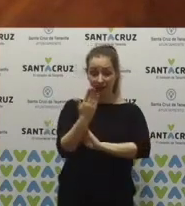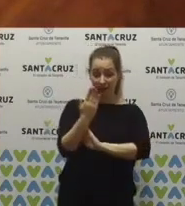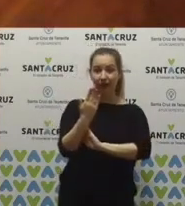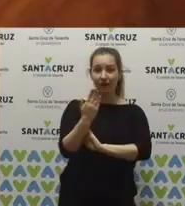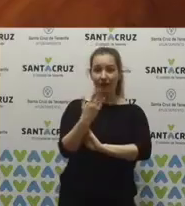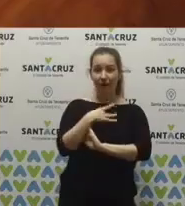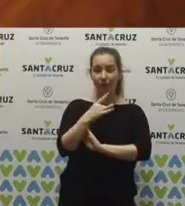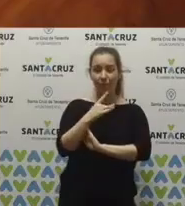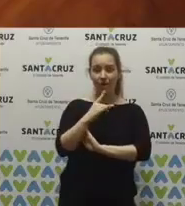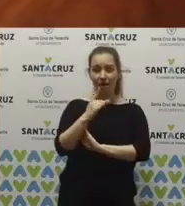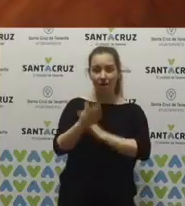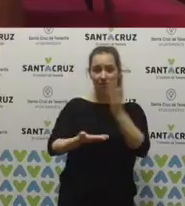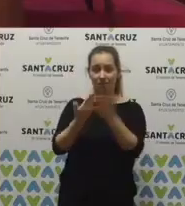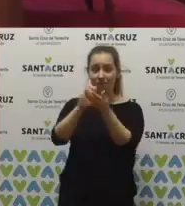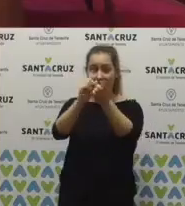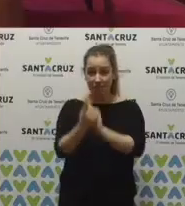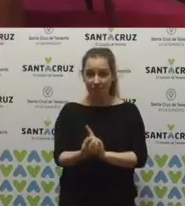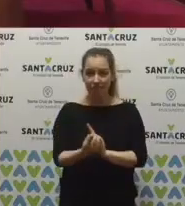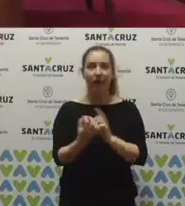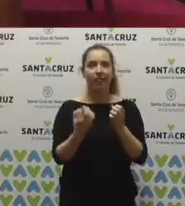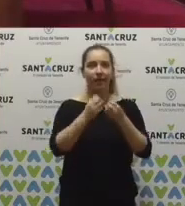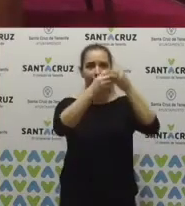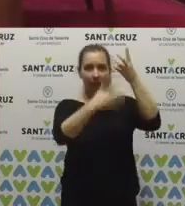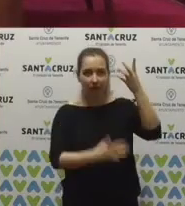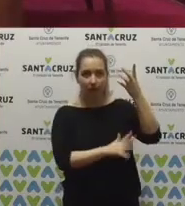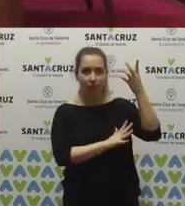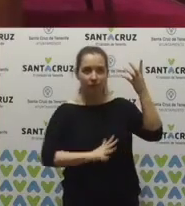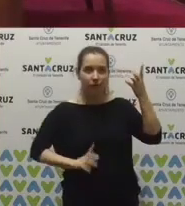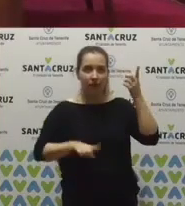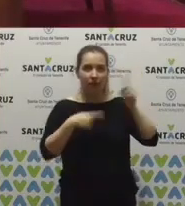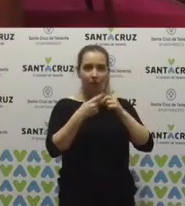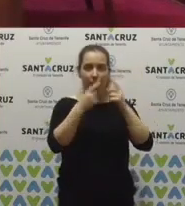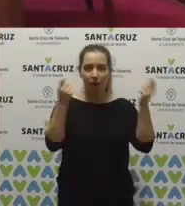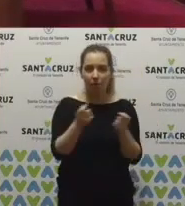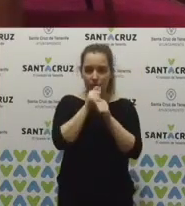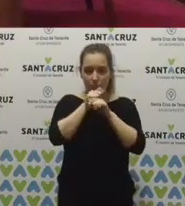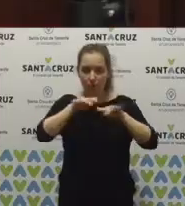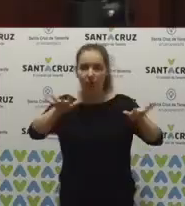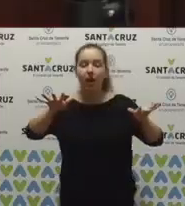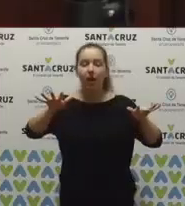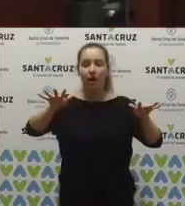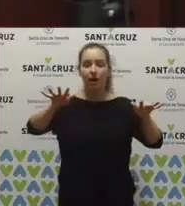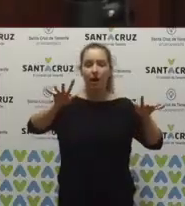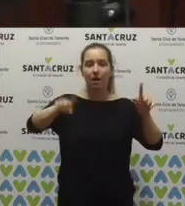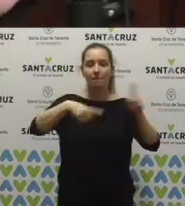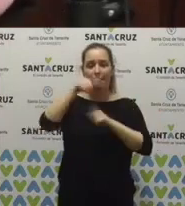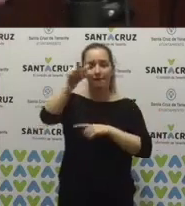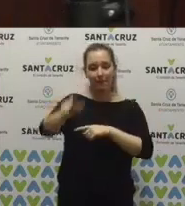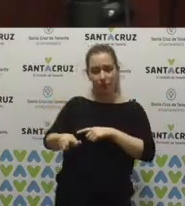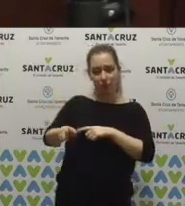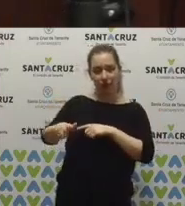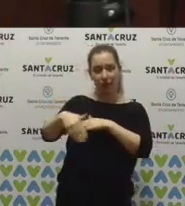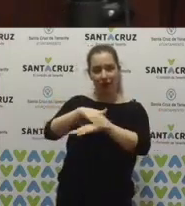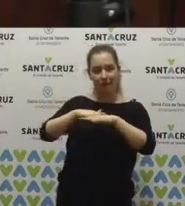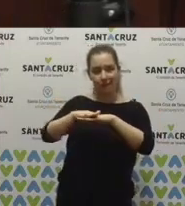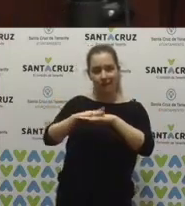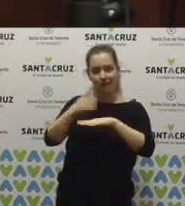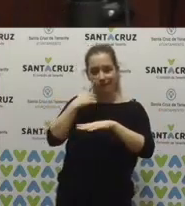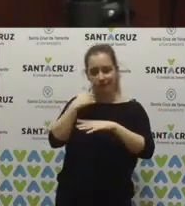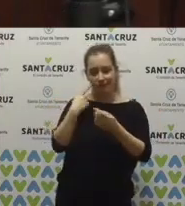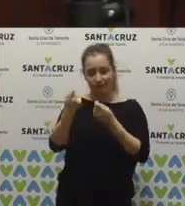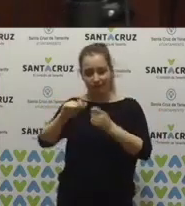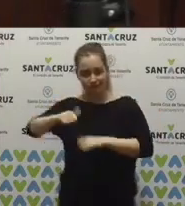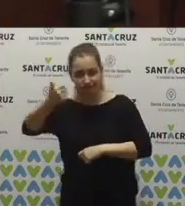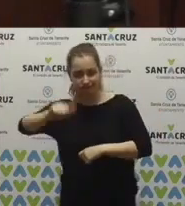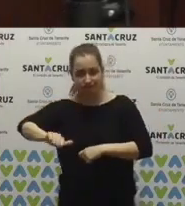se tiene que hacer una lista provisional se tiene que publicar se tiene que poder alegar por parte el administrado tiene que pasar por intervención de nuevo tiene que pasar por la